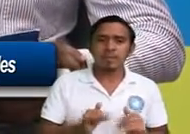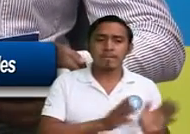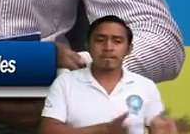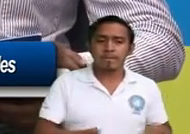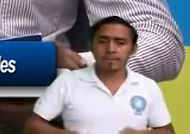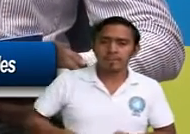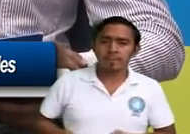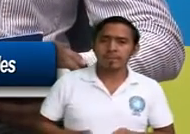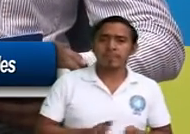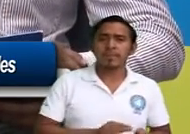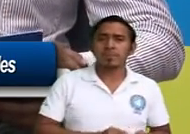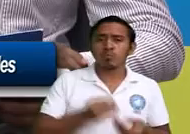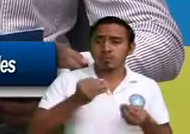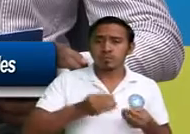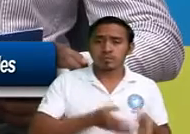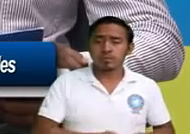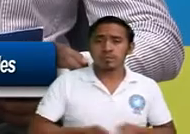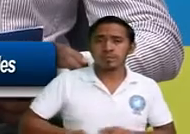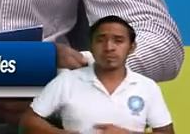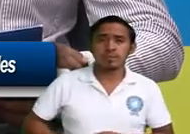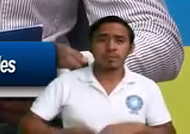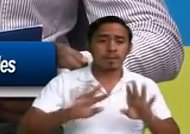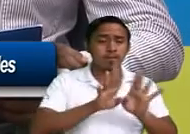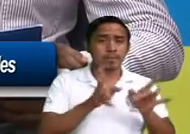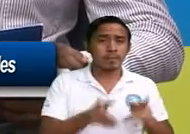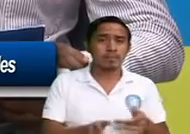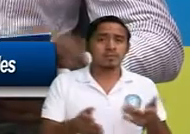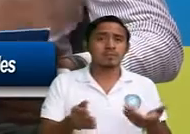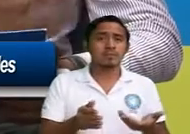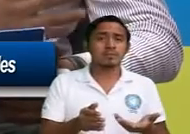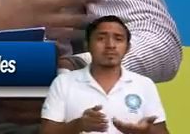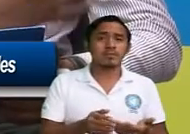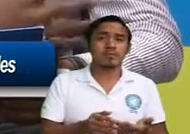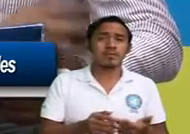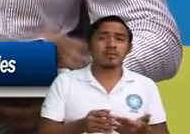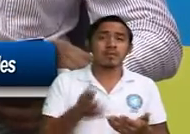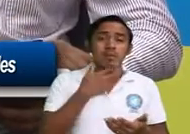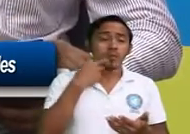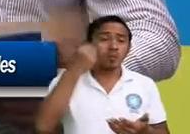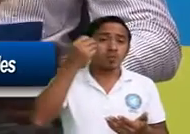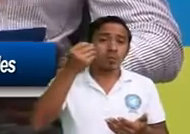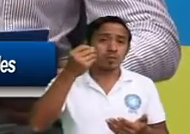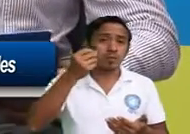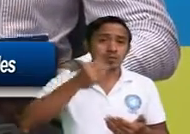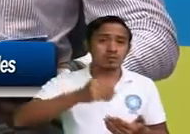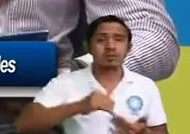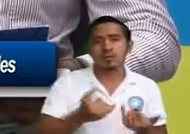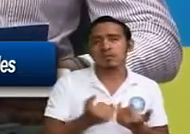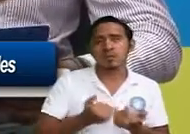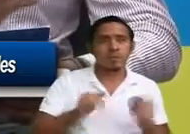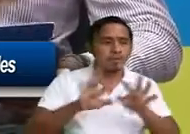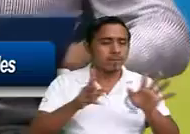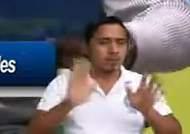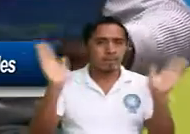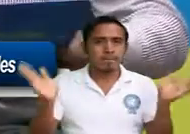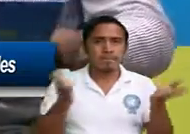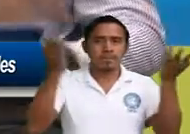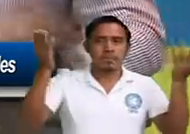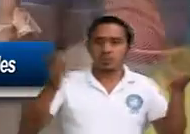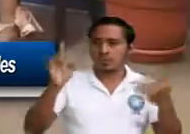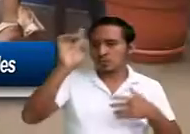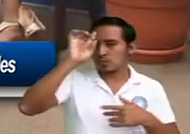múltiple, la situación de la mujer menor, joven, obviamente también la de la mujer no lo